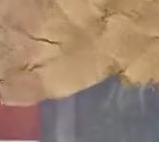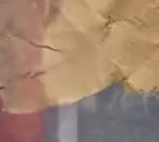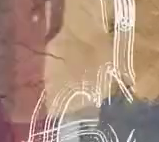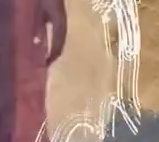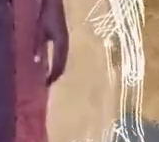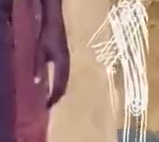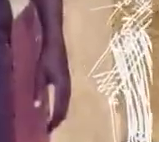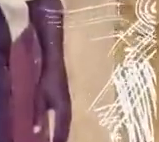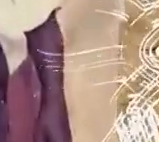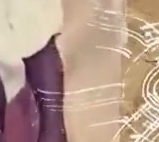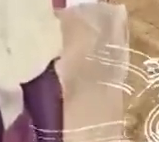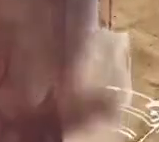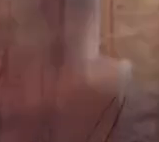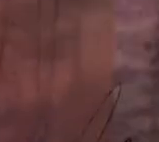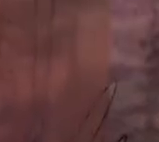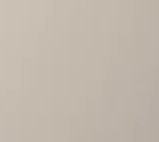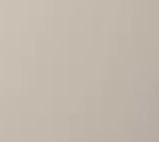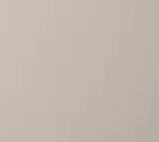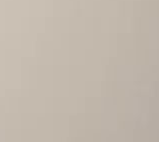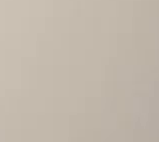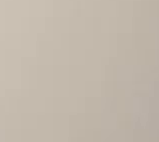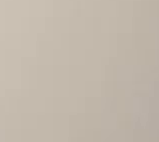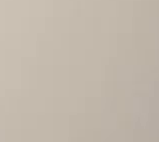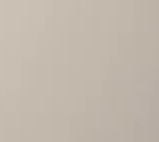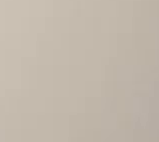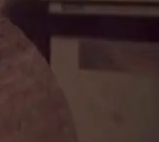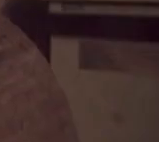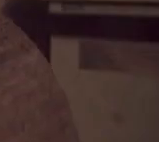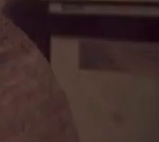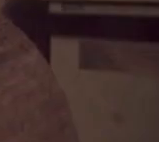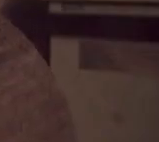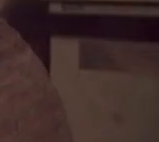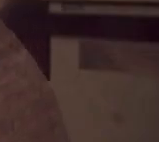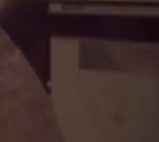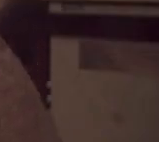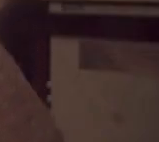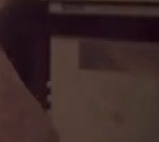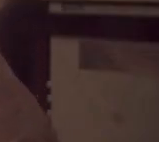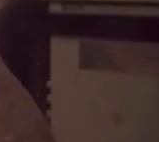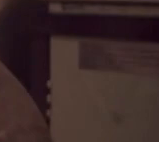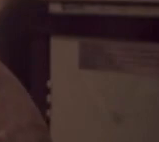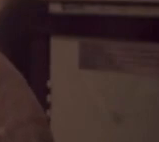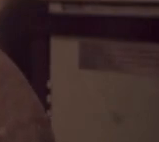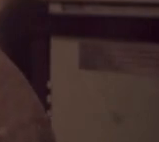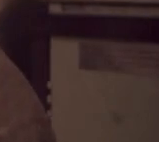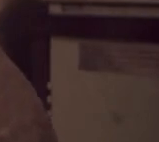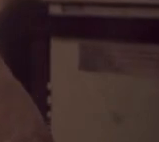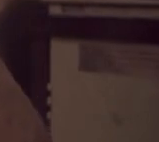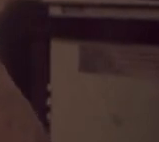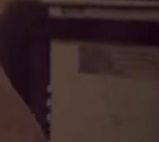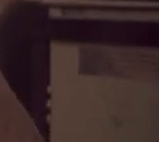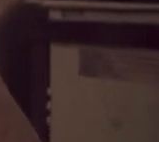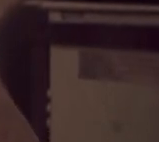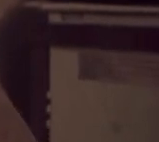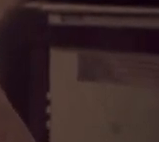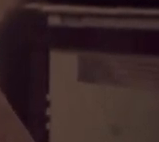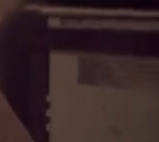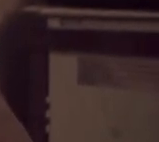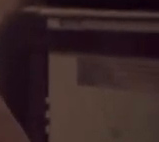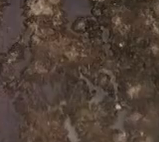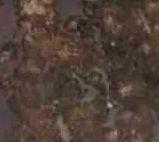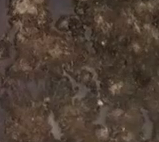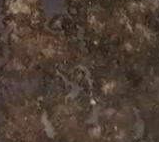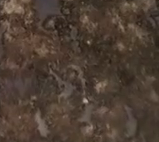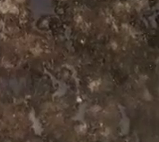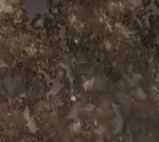familiares revelan nuestra herencia y forma de ver la masculinidad. El legado de mi familia solo puede cambiar si alguno de sus hombres